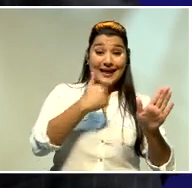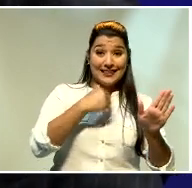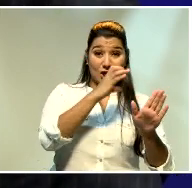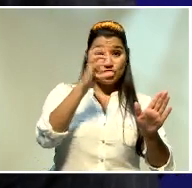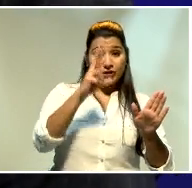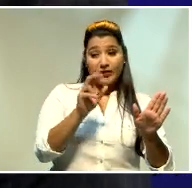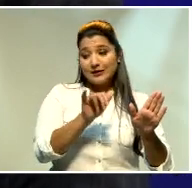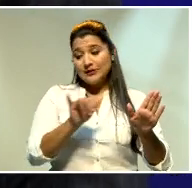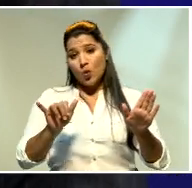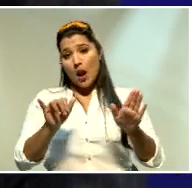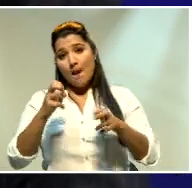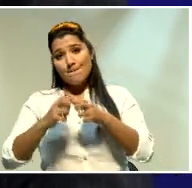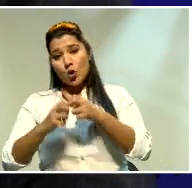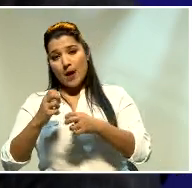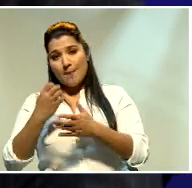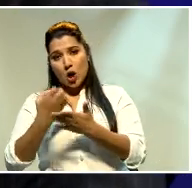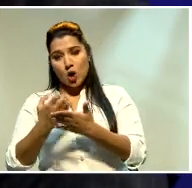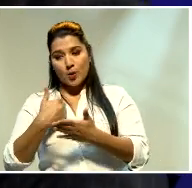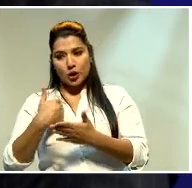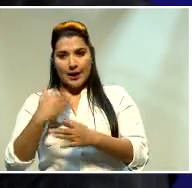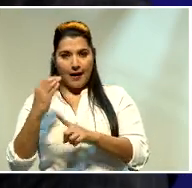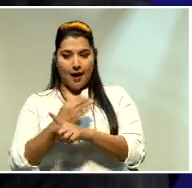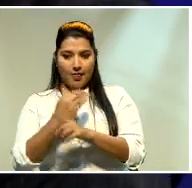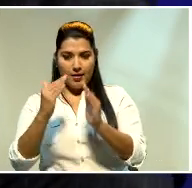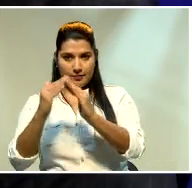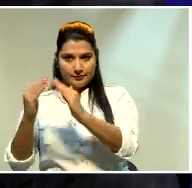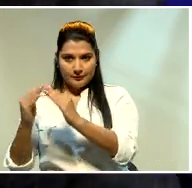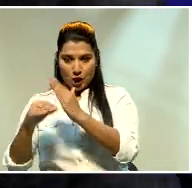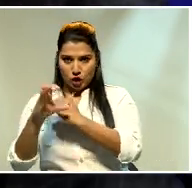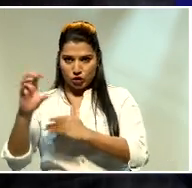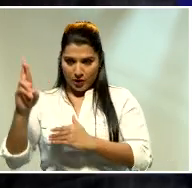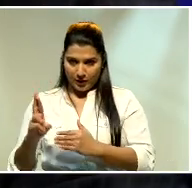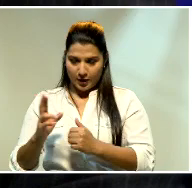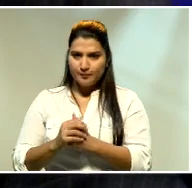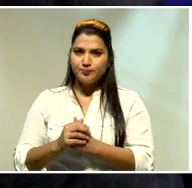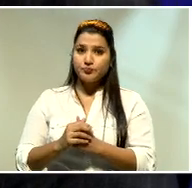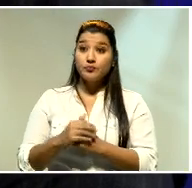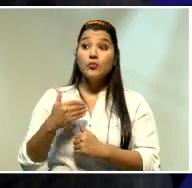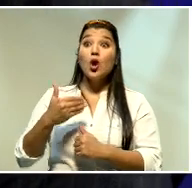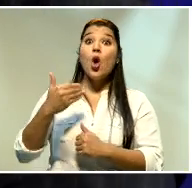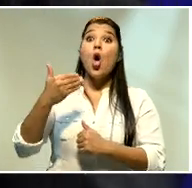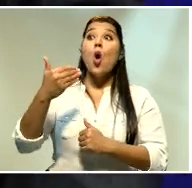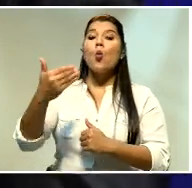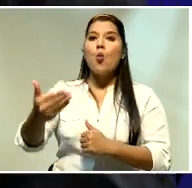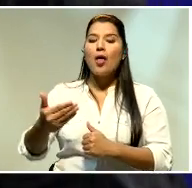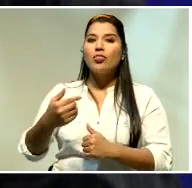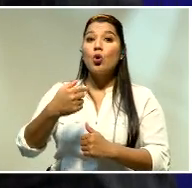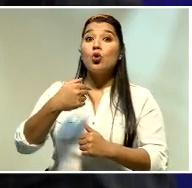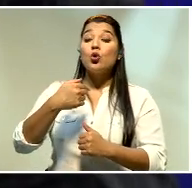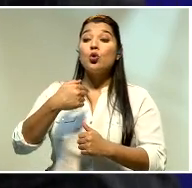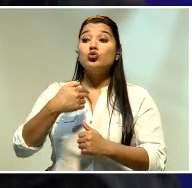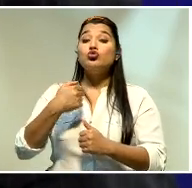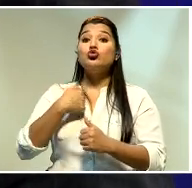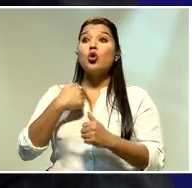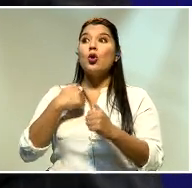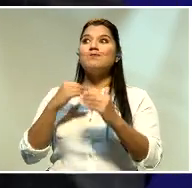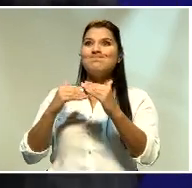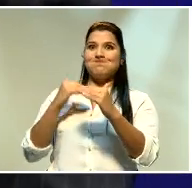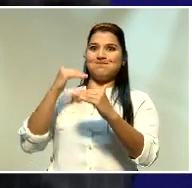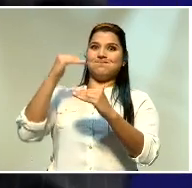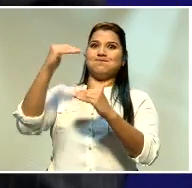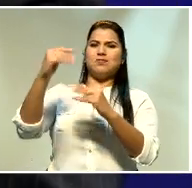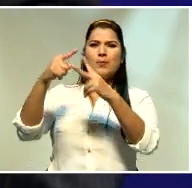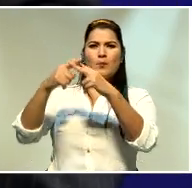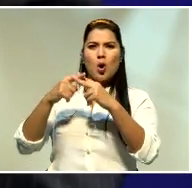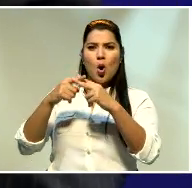Cuando hay sobreendeudamiento es cuando yo supero eso y ya lo que me entra no me alcanza para pagar lo que debo. Y hay